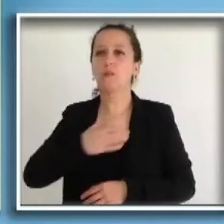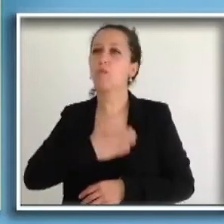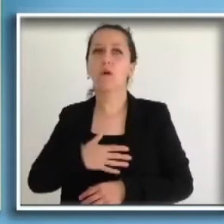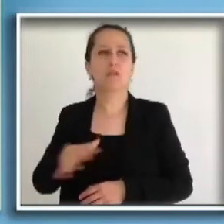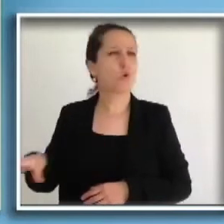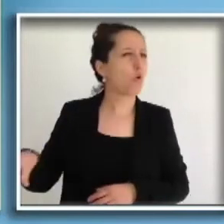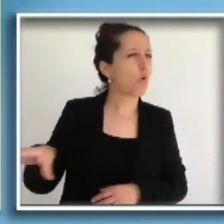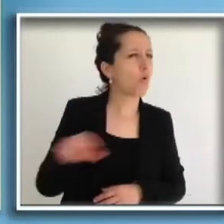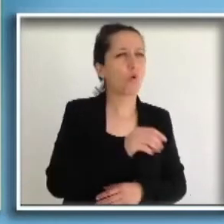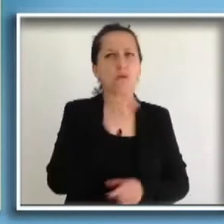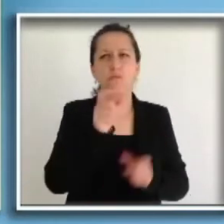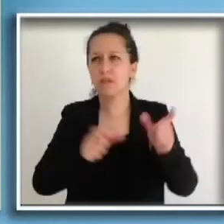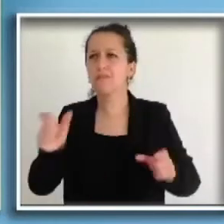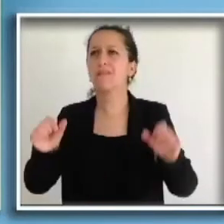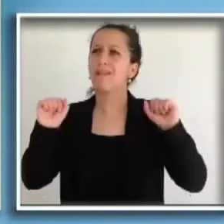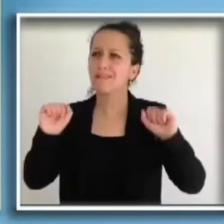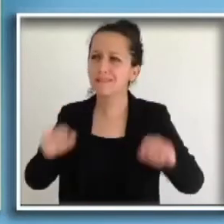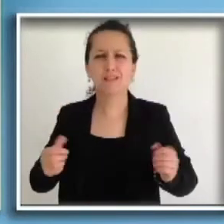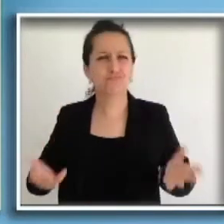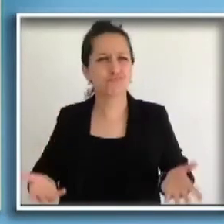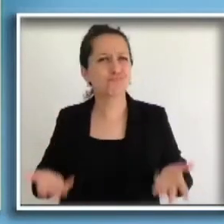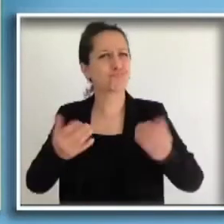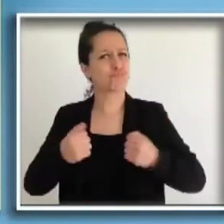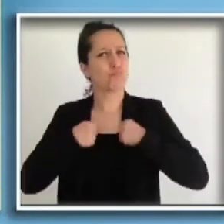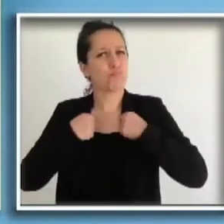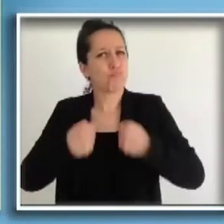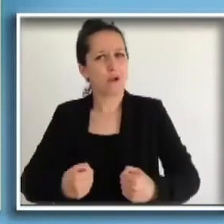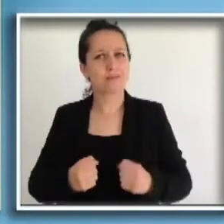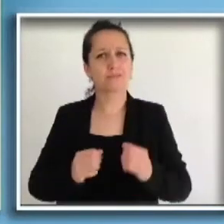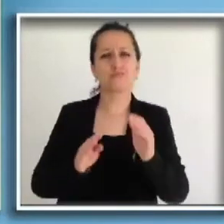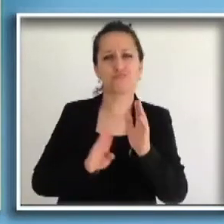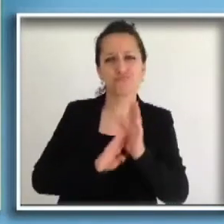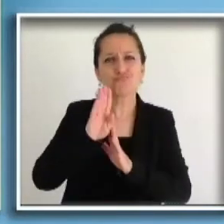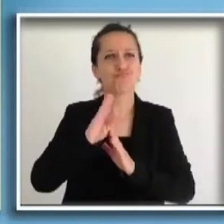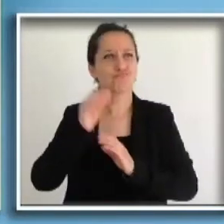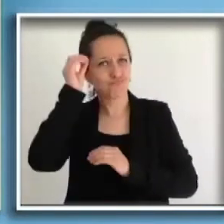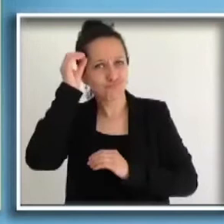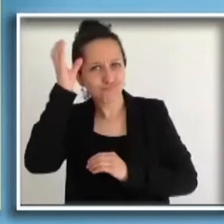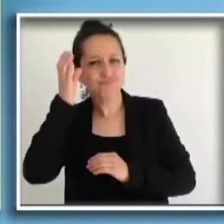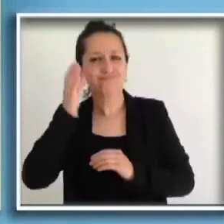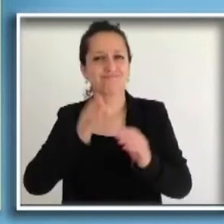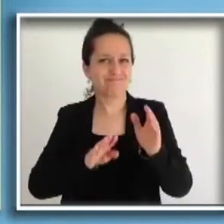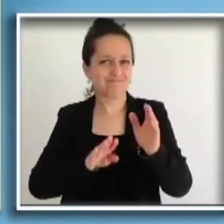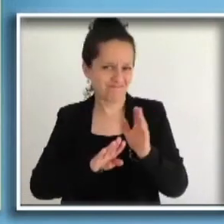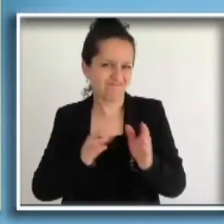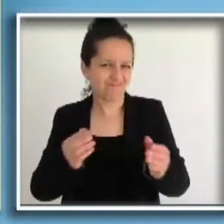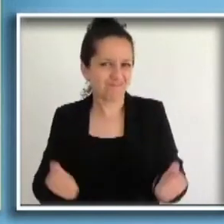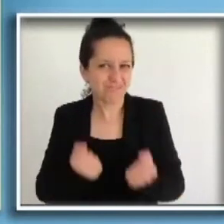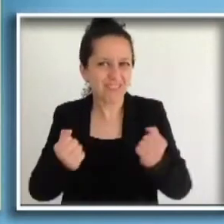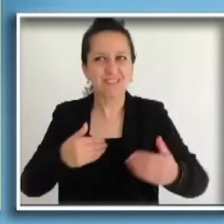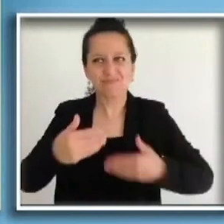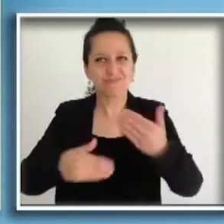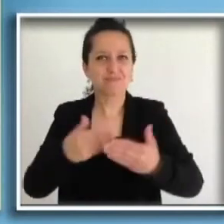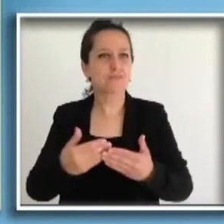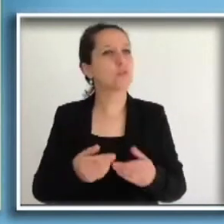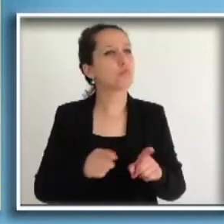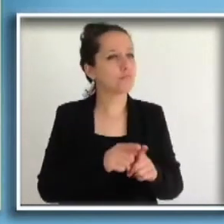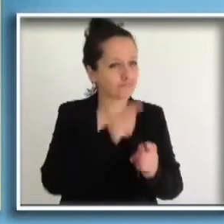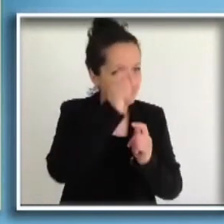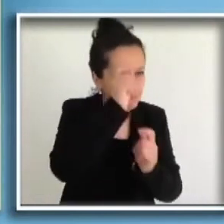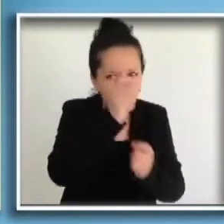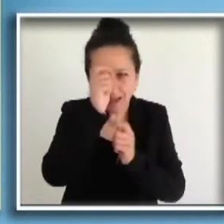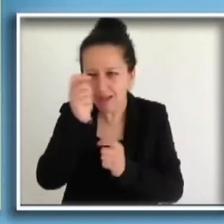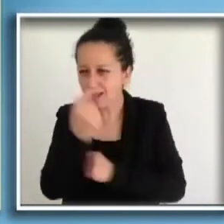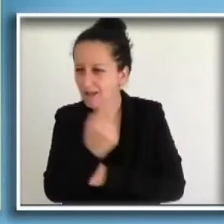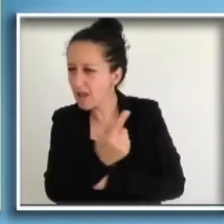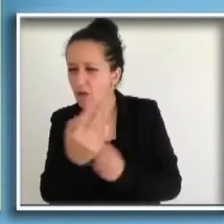la posibilidad de desplegar sus capacidades y potencialidades con ciudadanos y ciudadanas integradas y valoradas podemos reducir